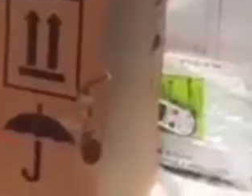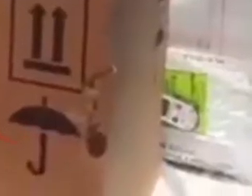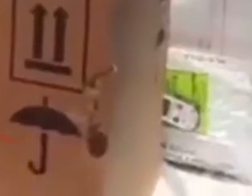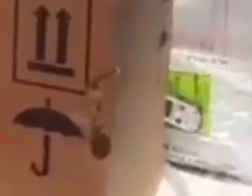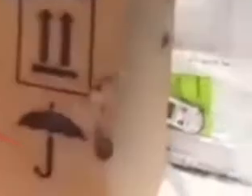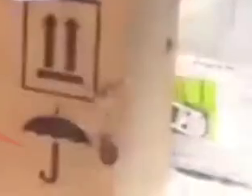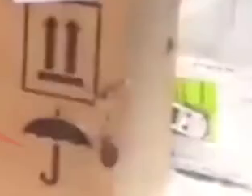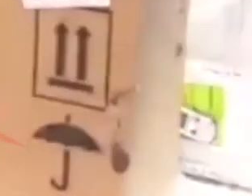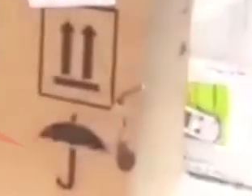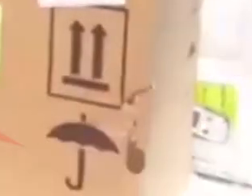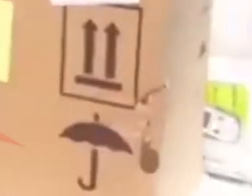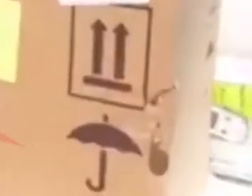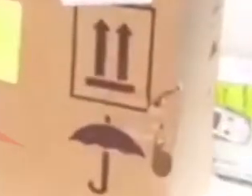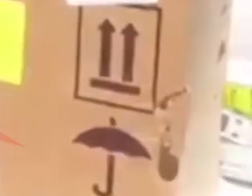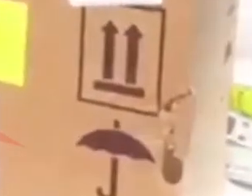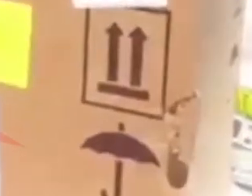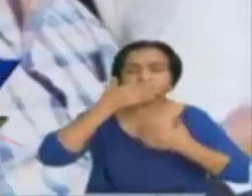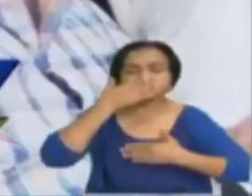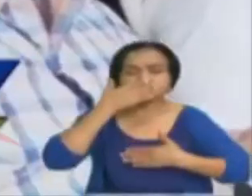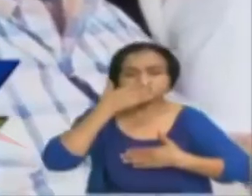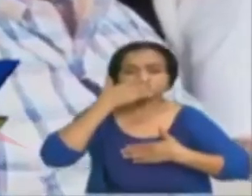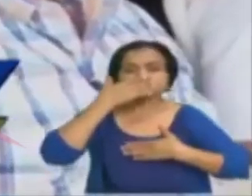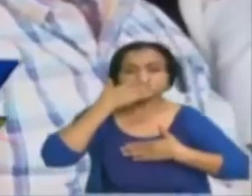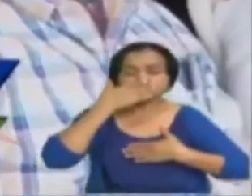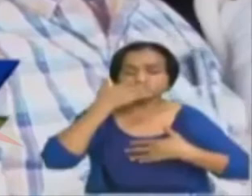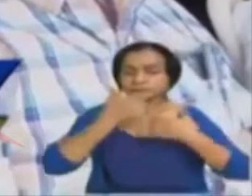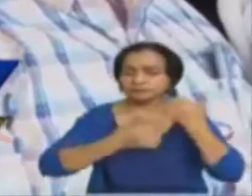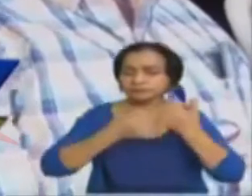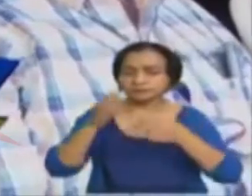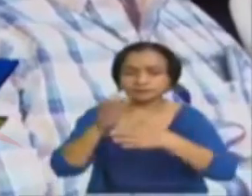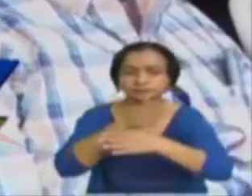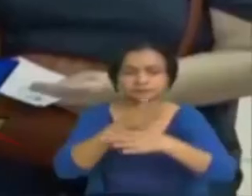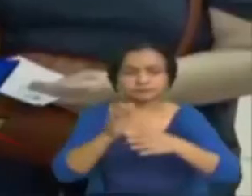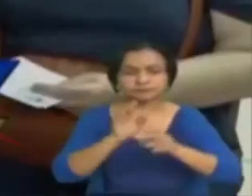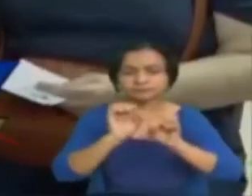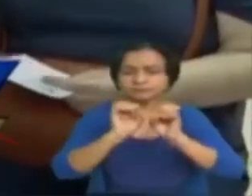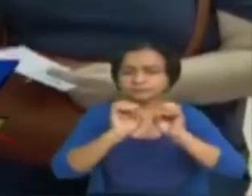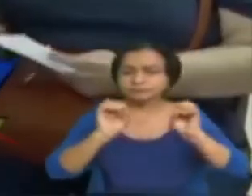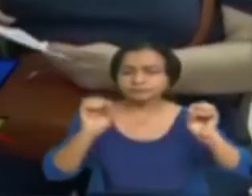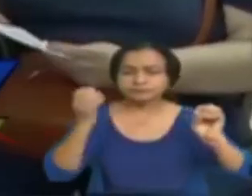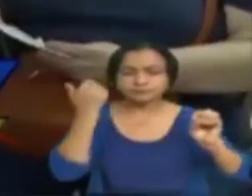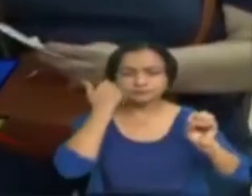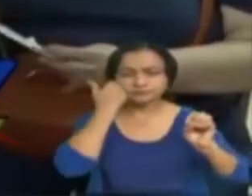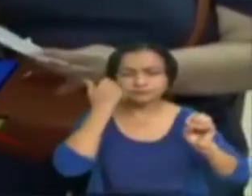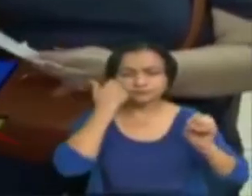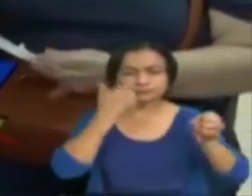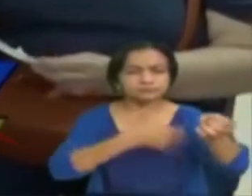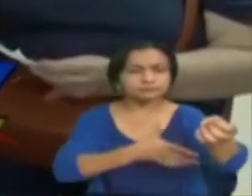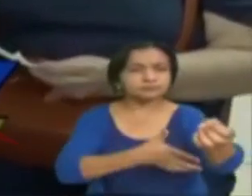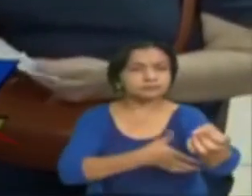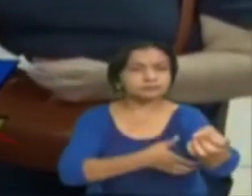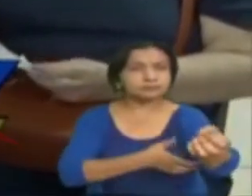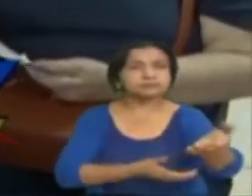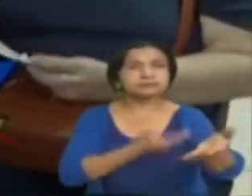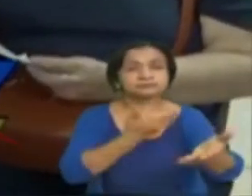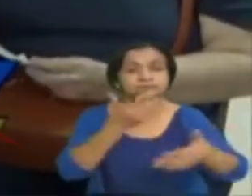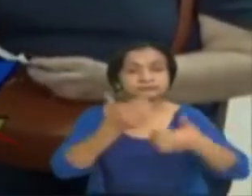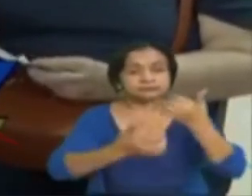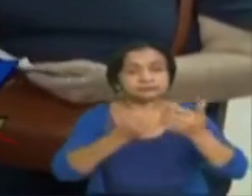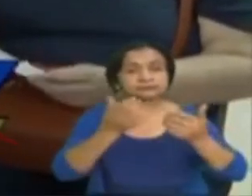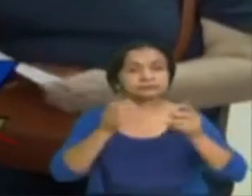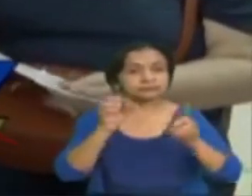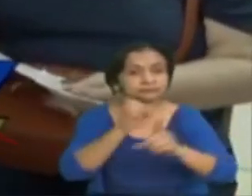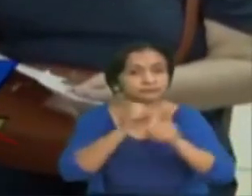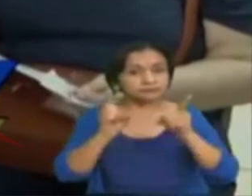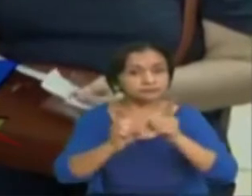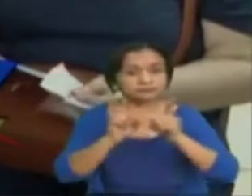en el país. Rosario Murillo, vocera y vicepresidenta de Nicaragua, dijo que en los próximos días recibirán esta importante donación. Al mismo